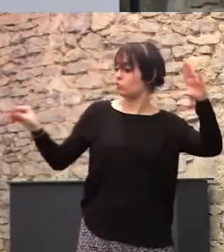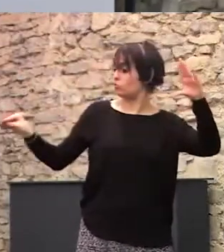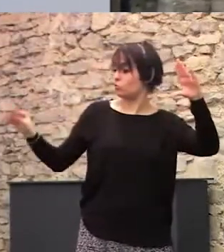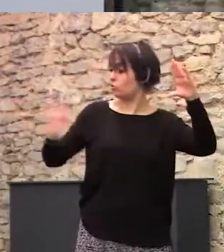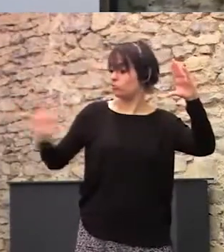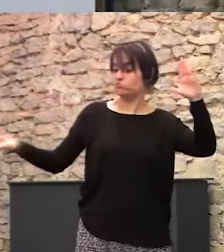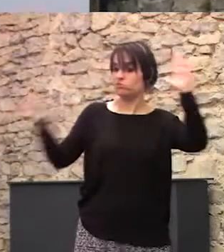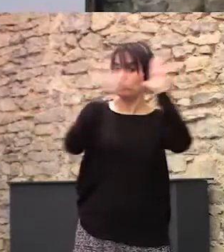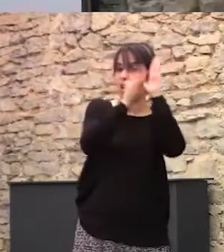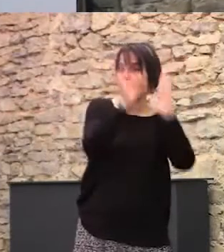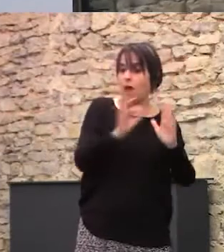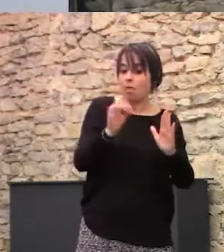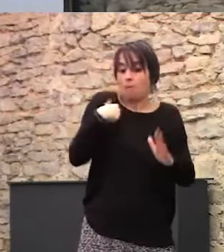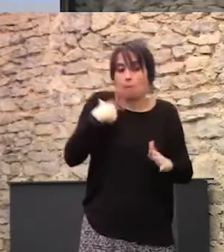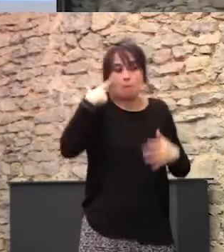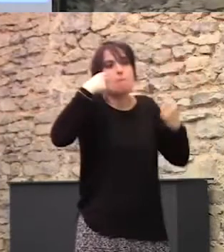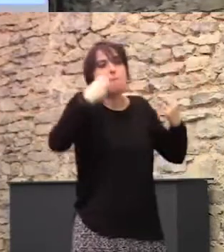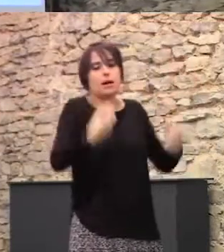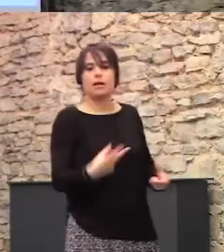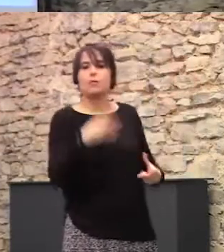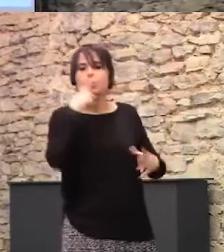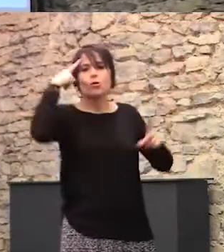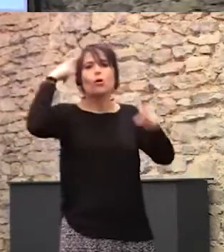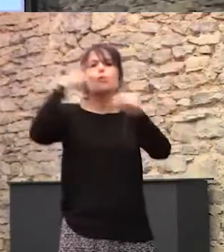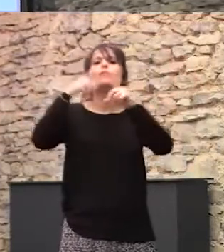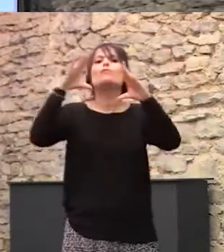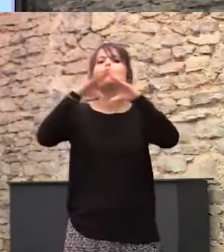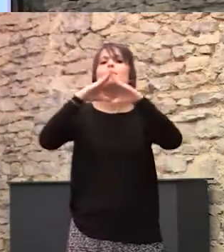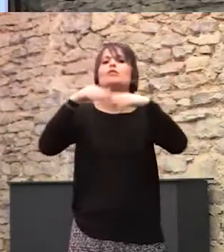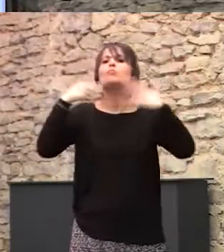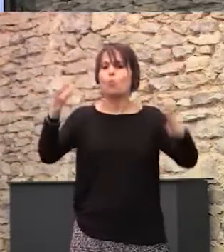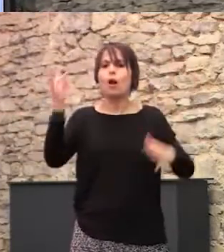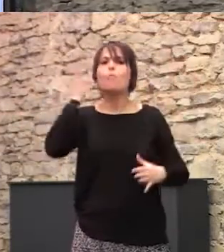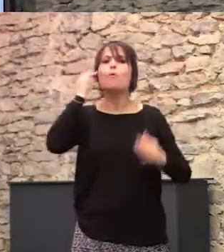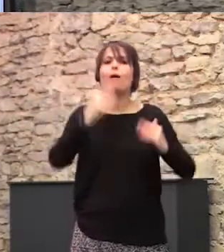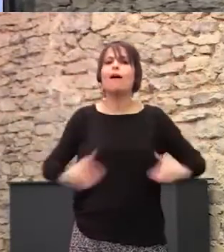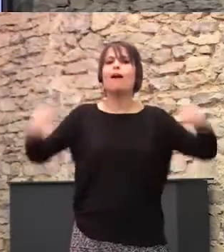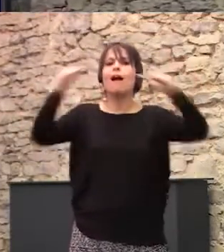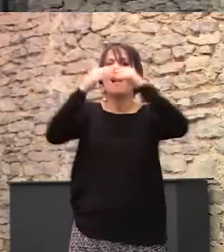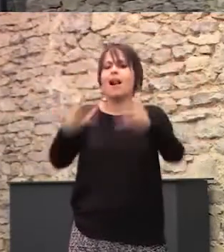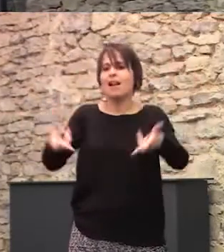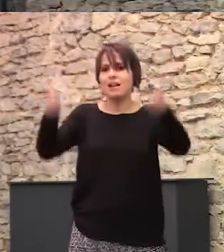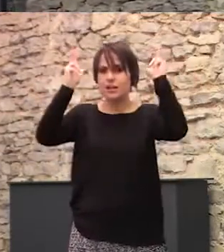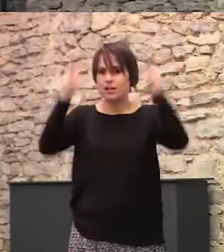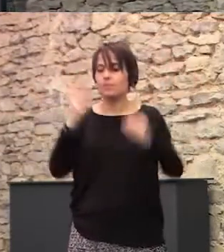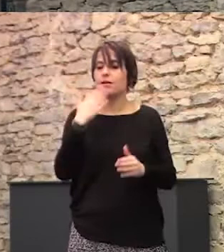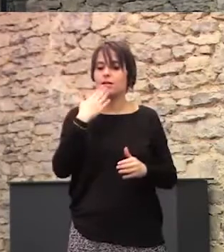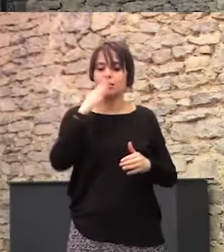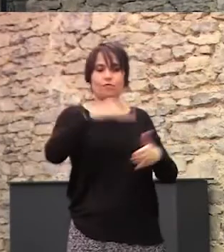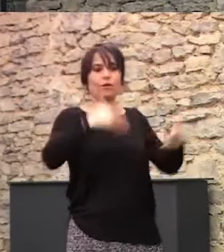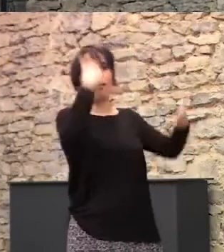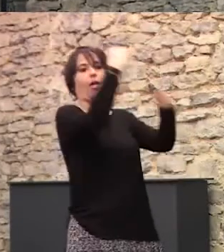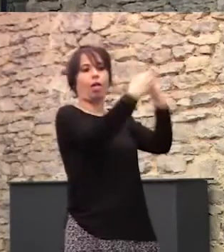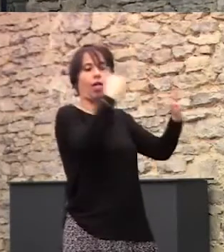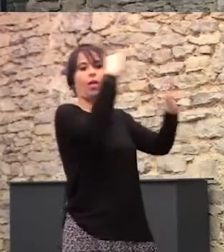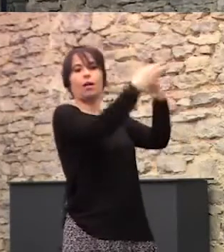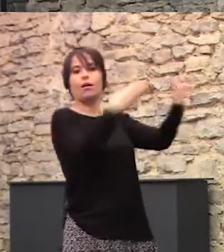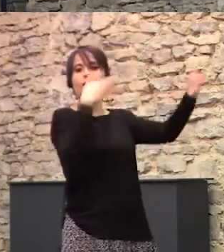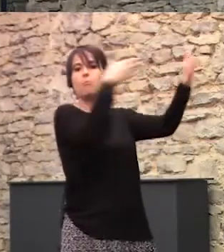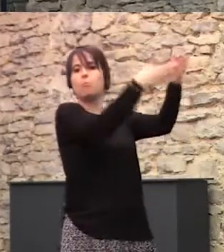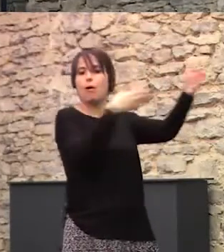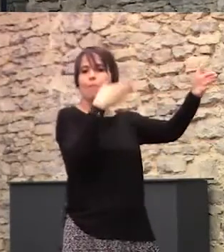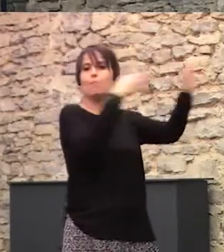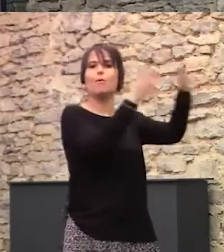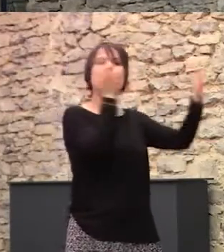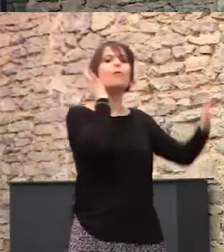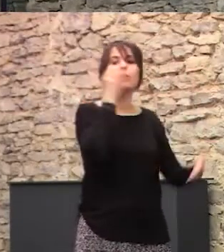ellas, porque el feminismo está para la liberación de las mujeres. Y si el nudo de su liberación está en esos aspectos que no se tienen en cuenta, entonces no les